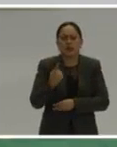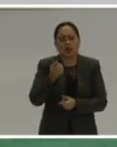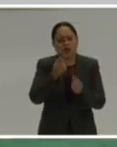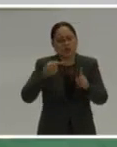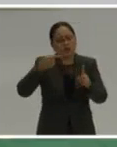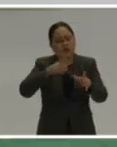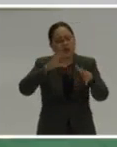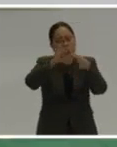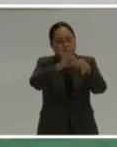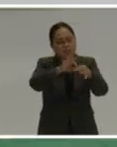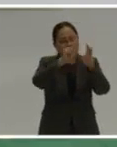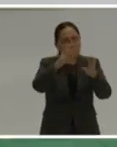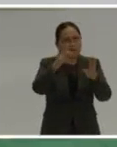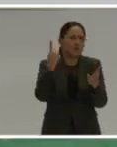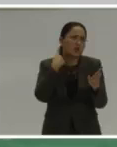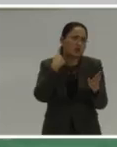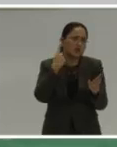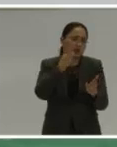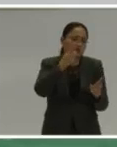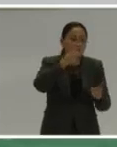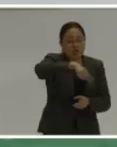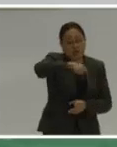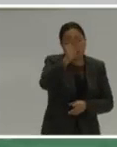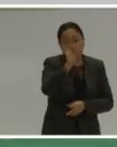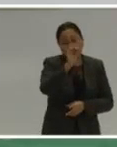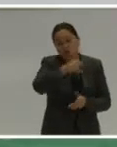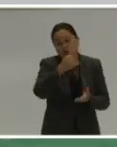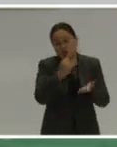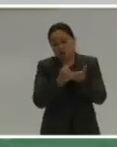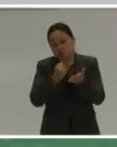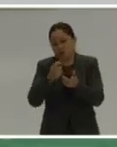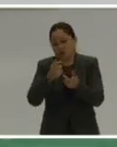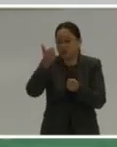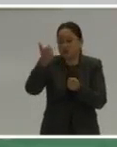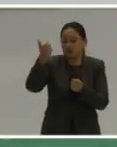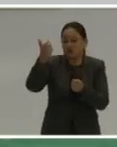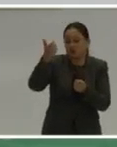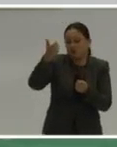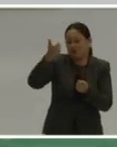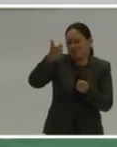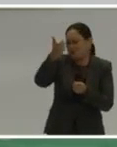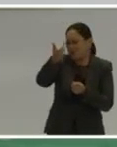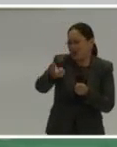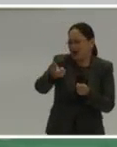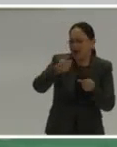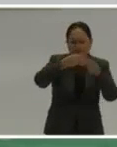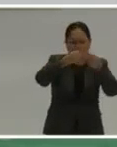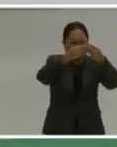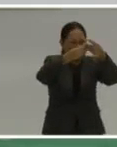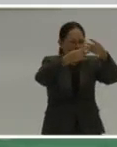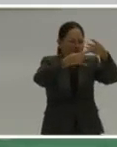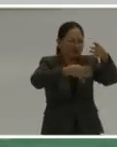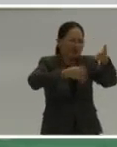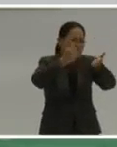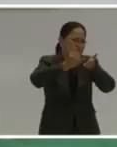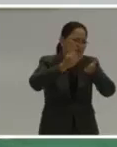con las autonomías se va a pagar impuestos de las gallinas, y mentira, se va a pagar